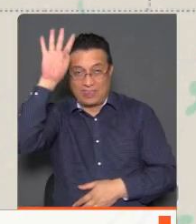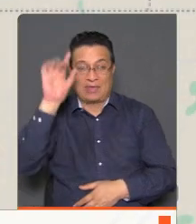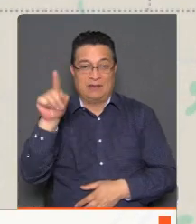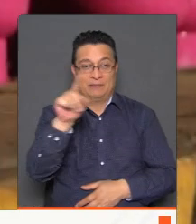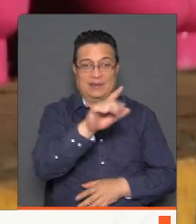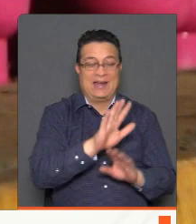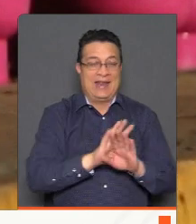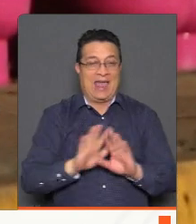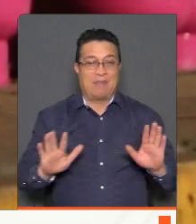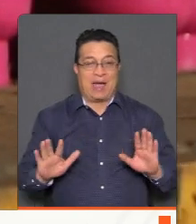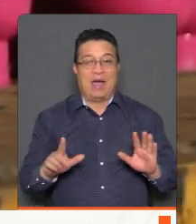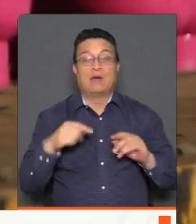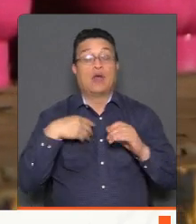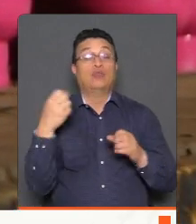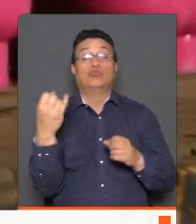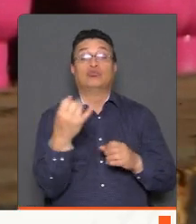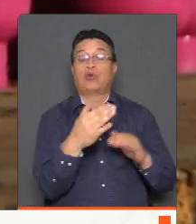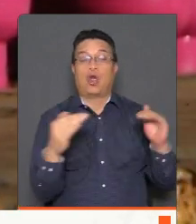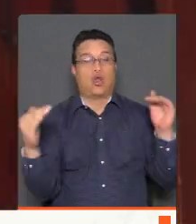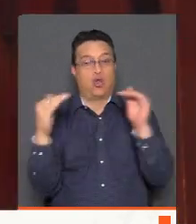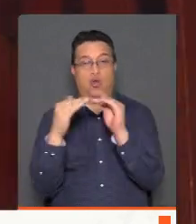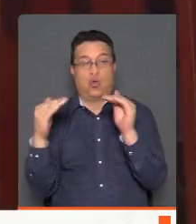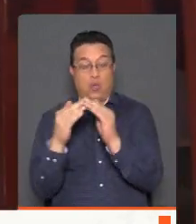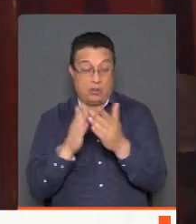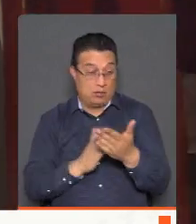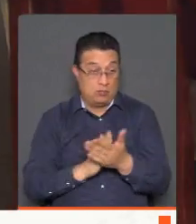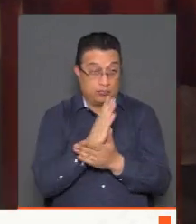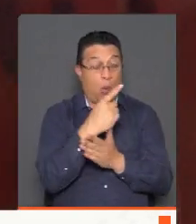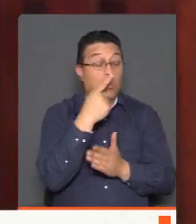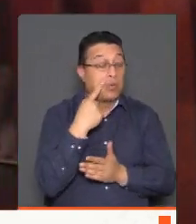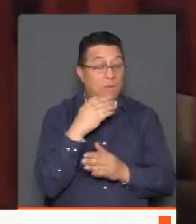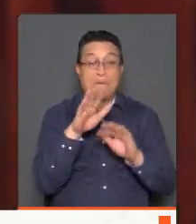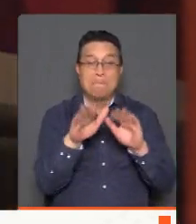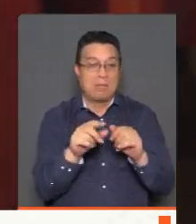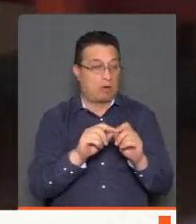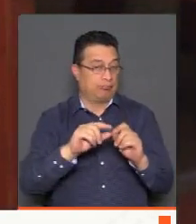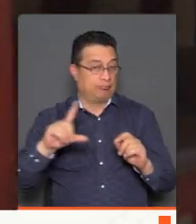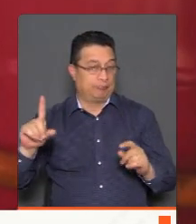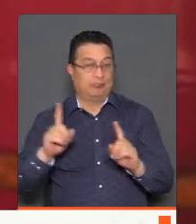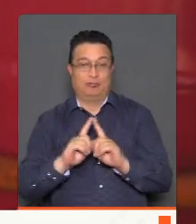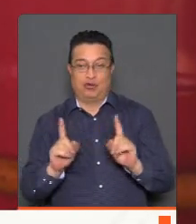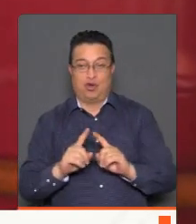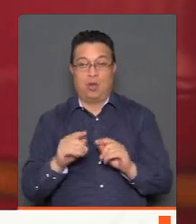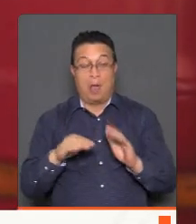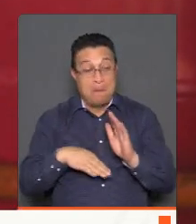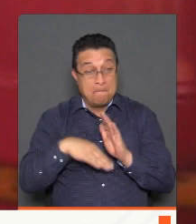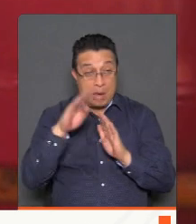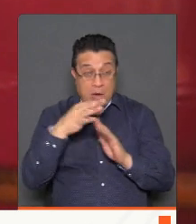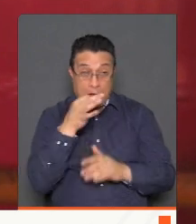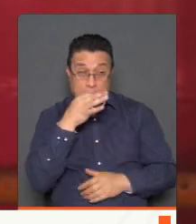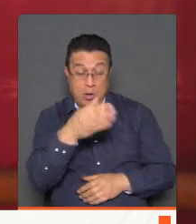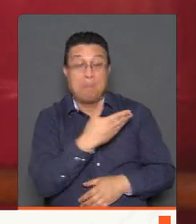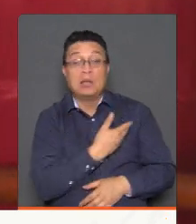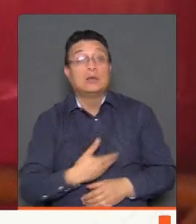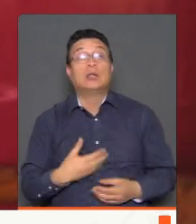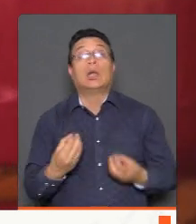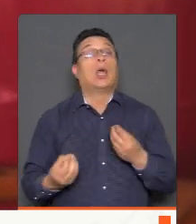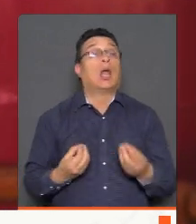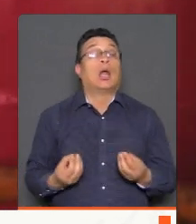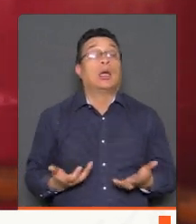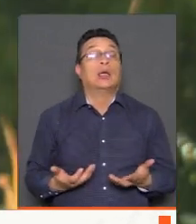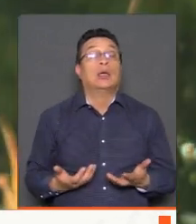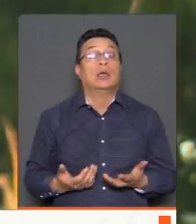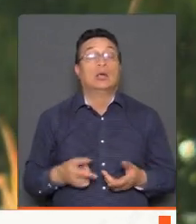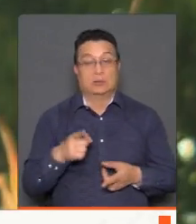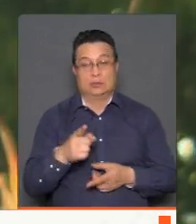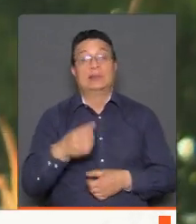son exactamente las mismas desde que comenzó el plan piloto. ¿Y el mayor alcance que prometió el presidente? Fue la